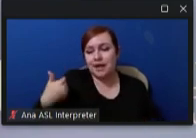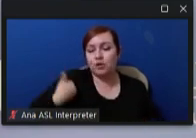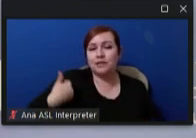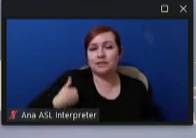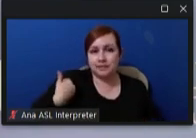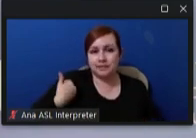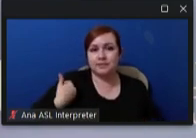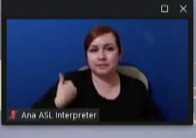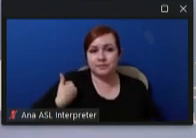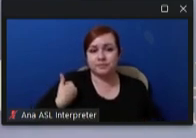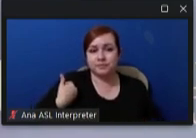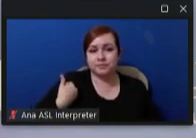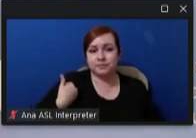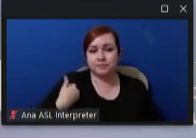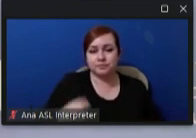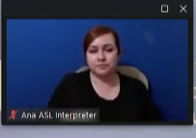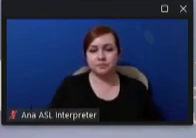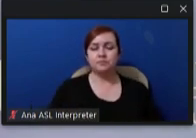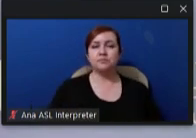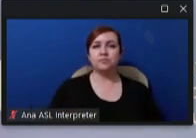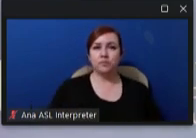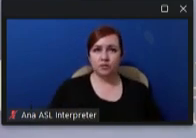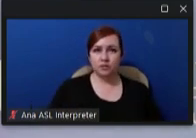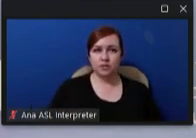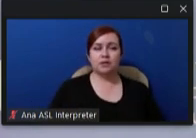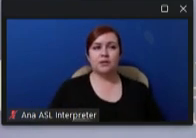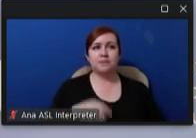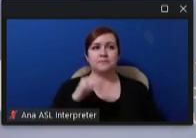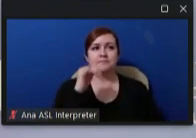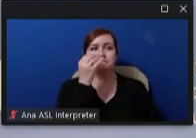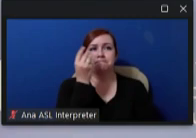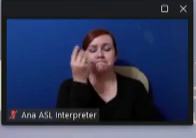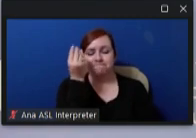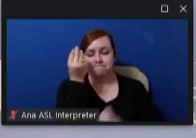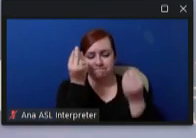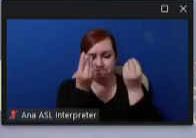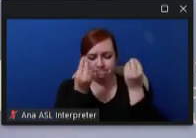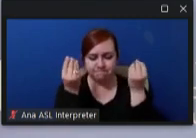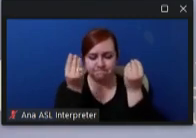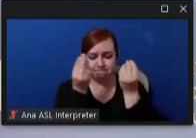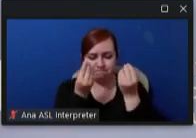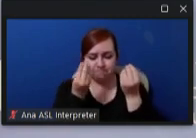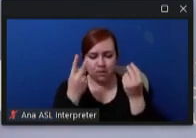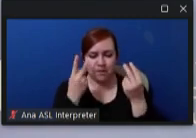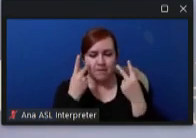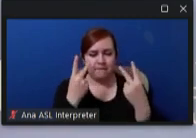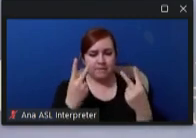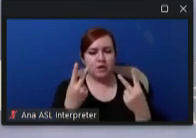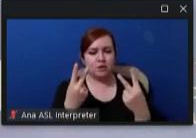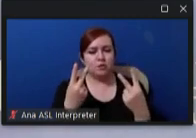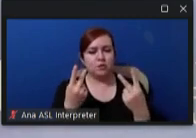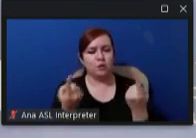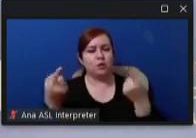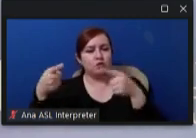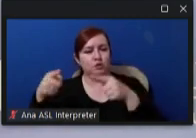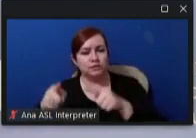Vinculando esta realidad con lo que los programas de educación